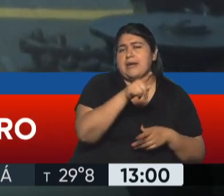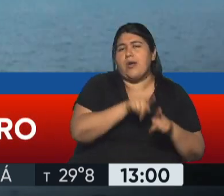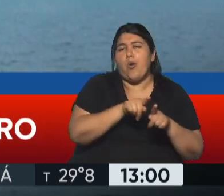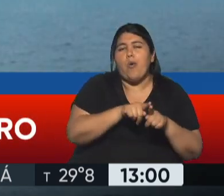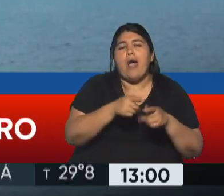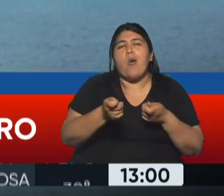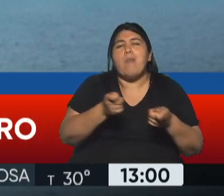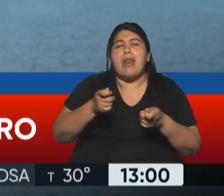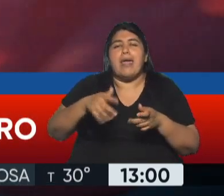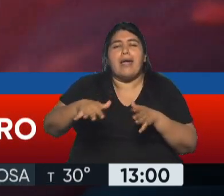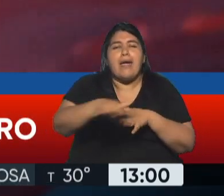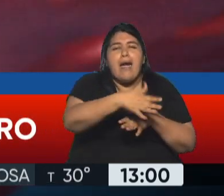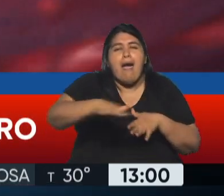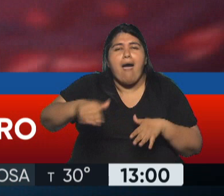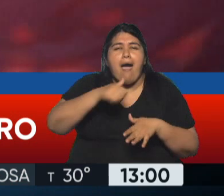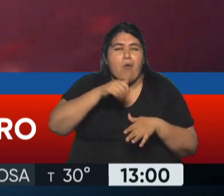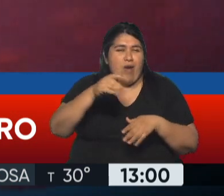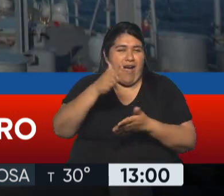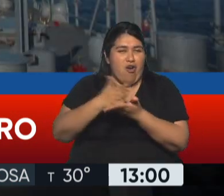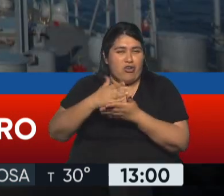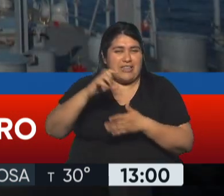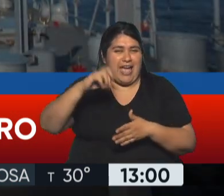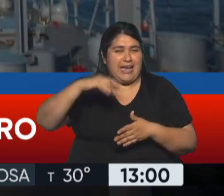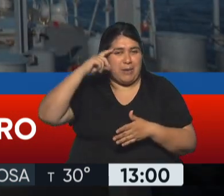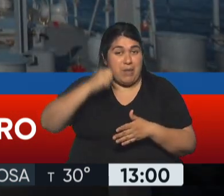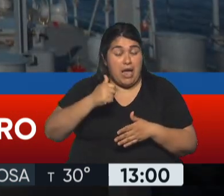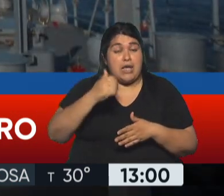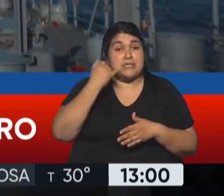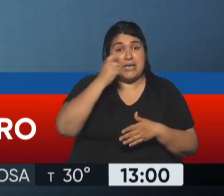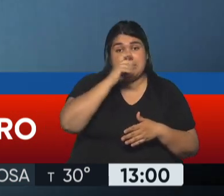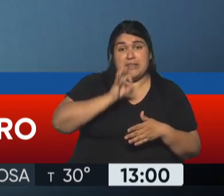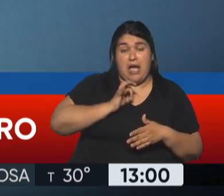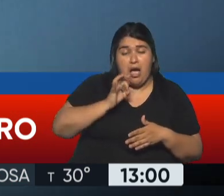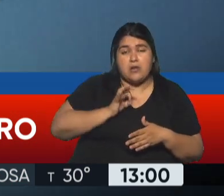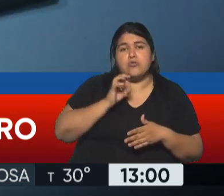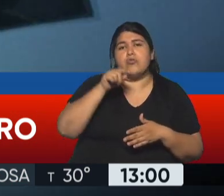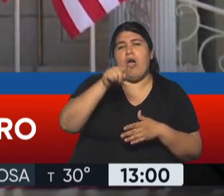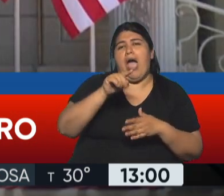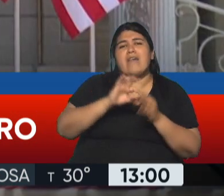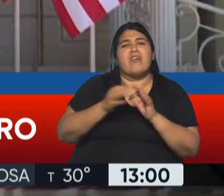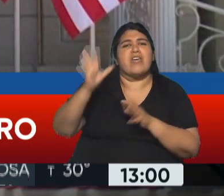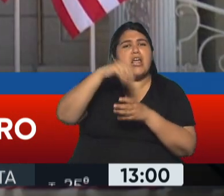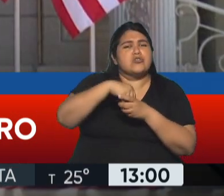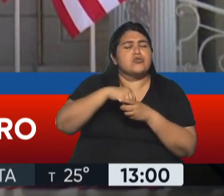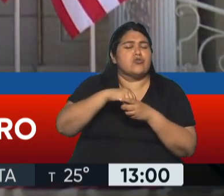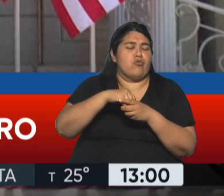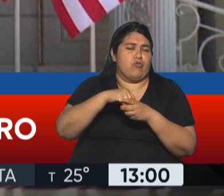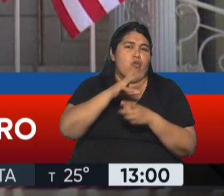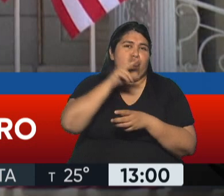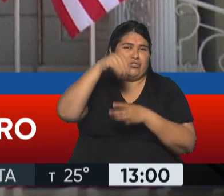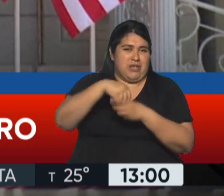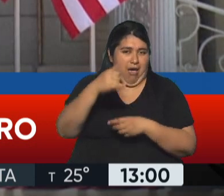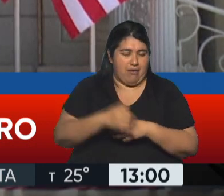el Mar Negro frente a las costas de Crimea, que desde hace 7 años es parte de la Federación Rusa. Pese a que